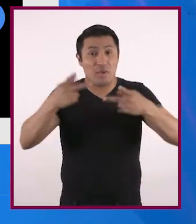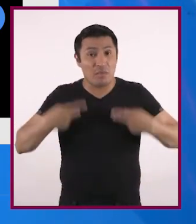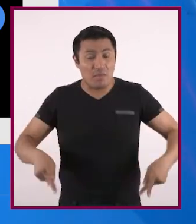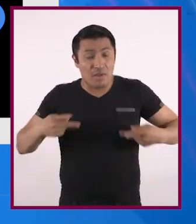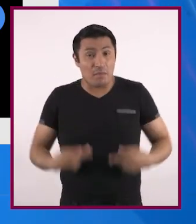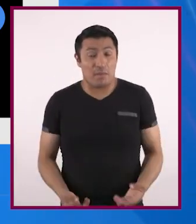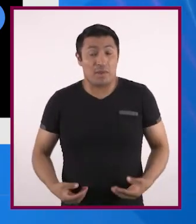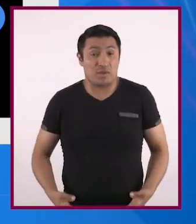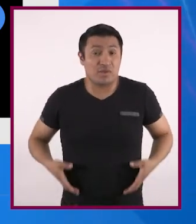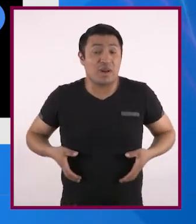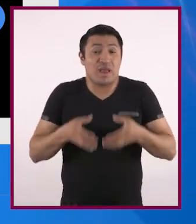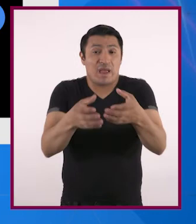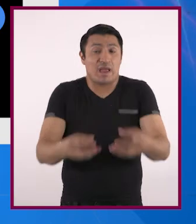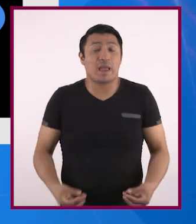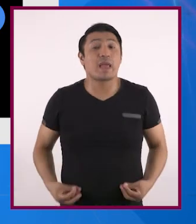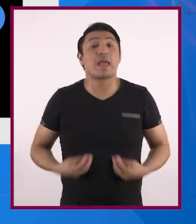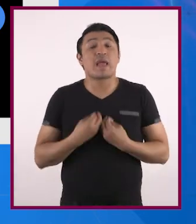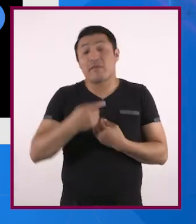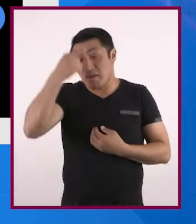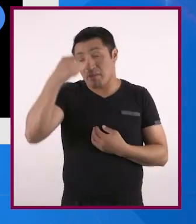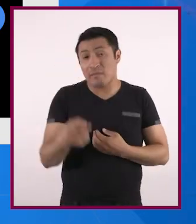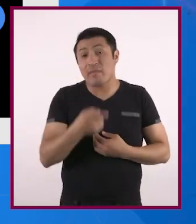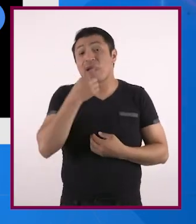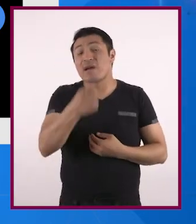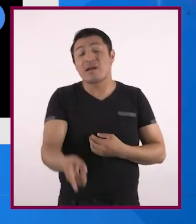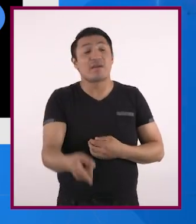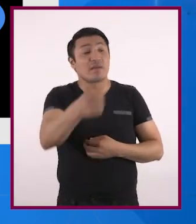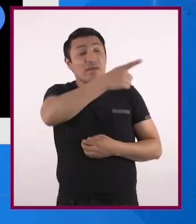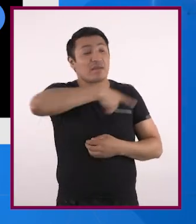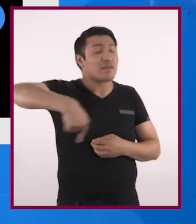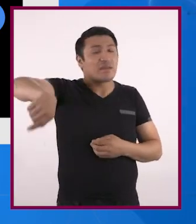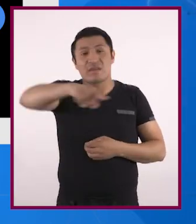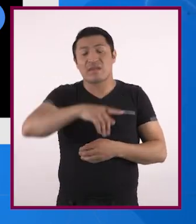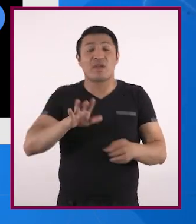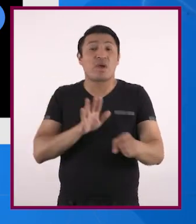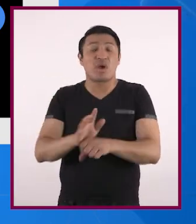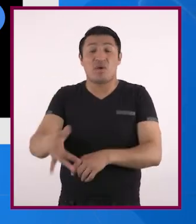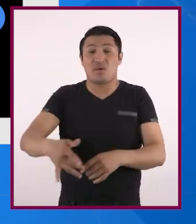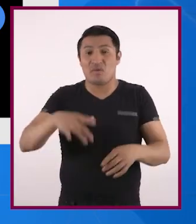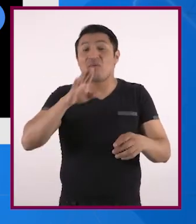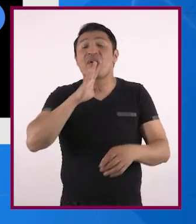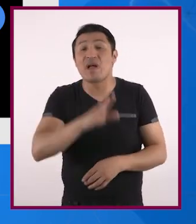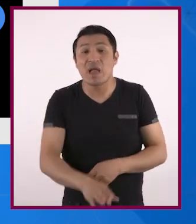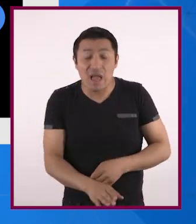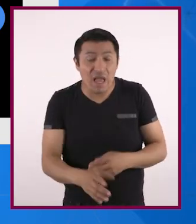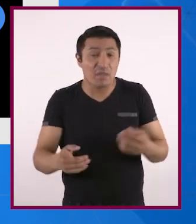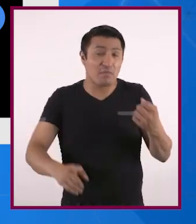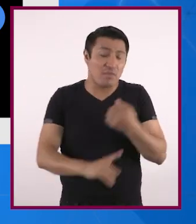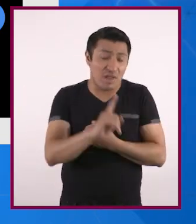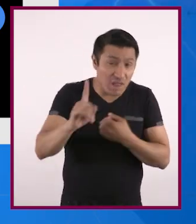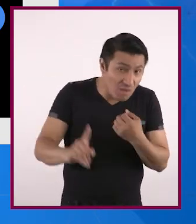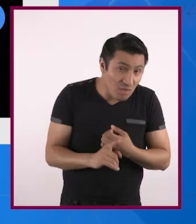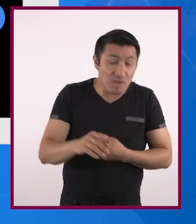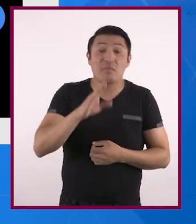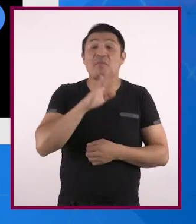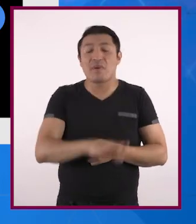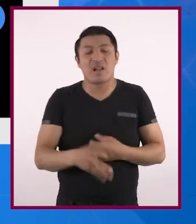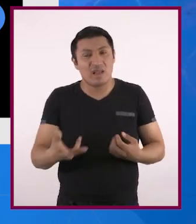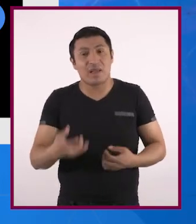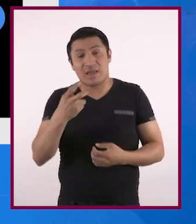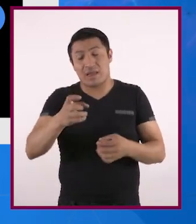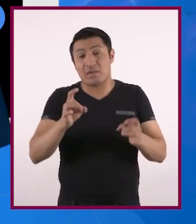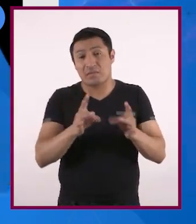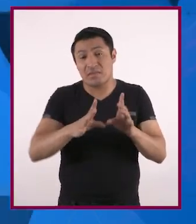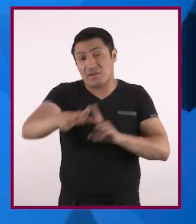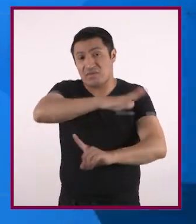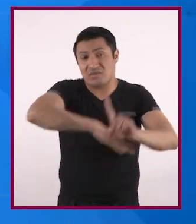en situación de calle, para decir que lo que está anormal, patológico, mal, es la situación, no